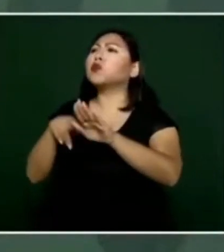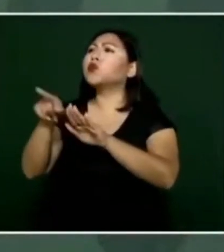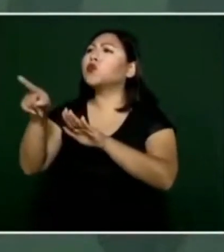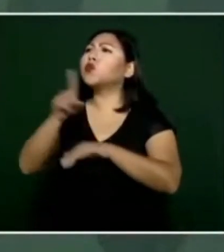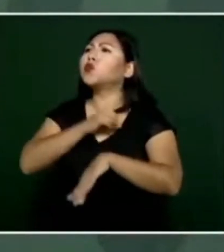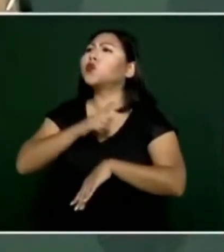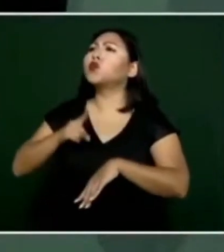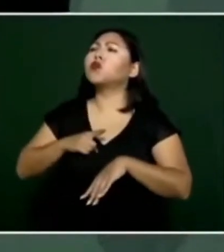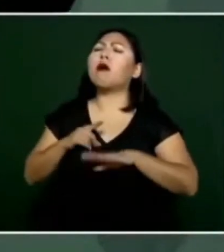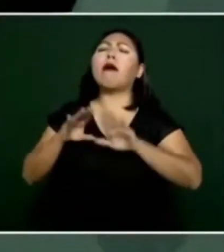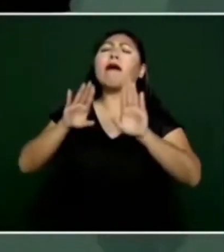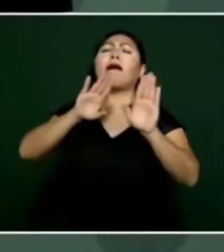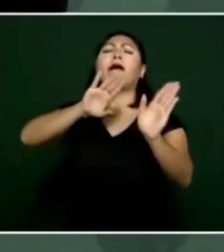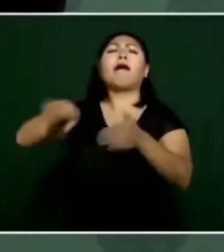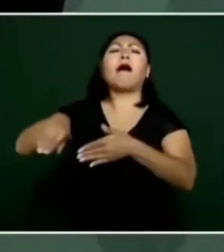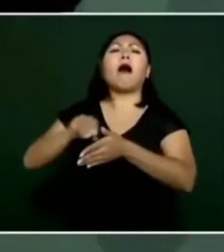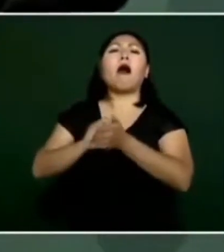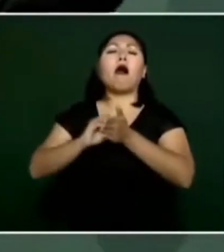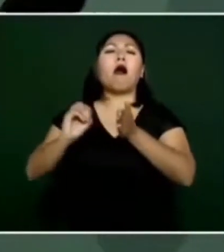porque no es